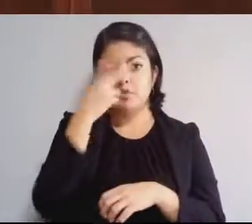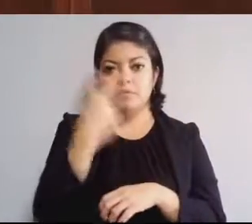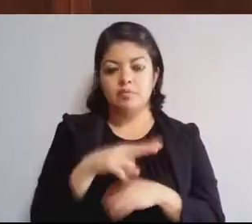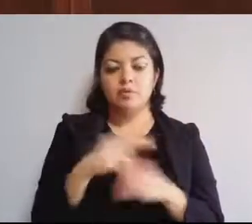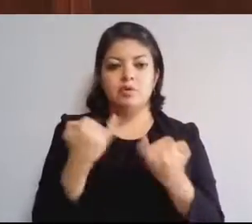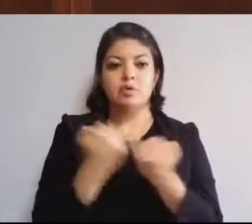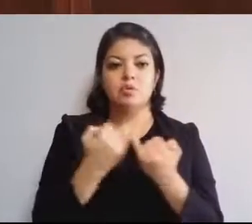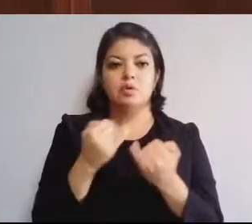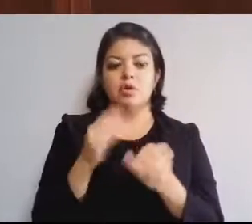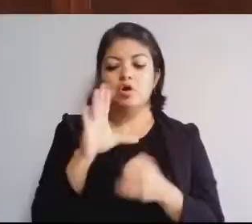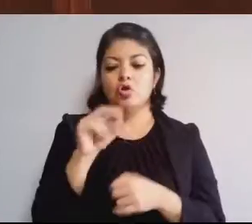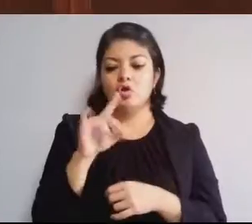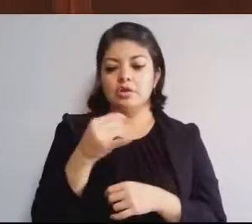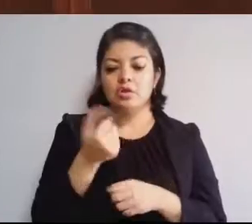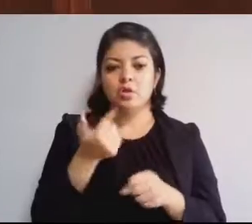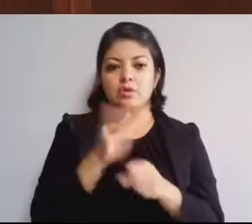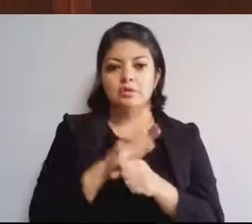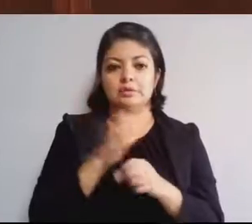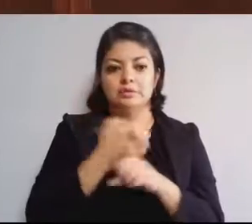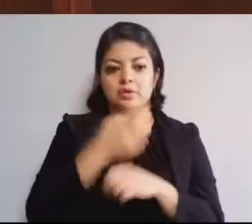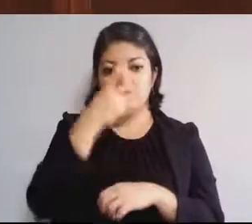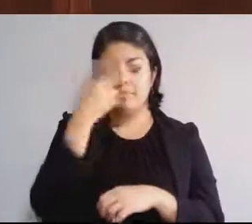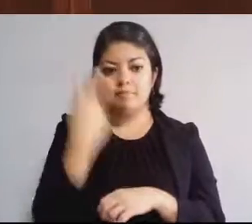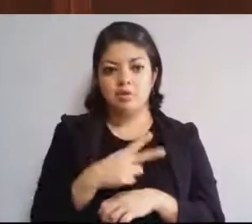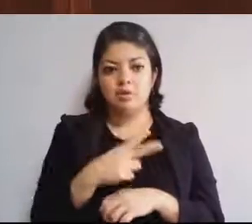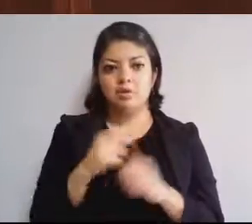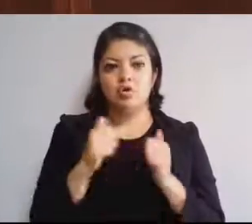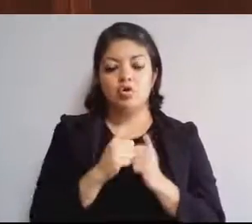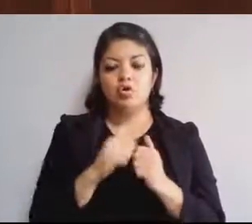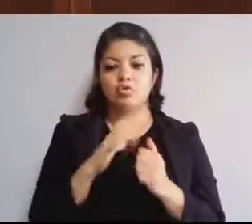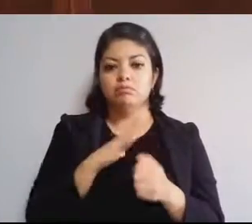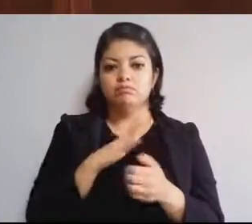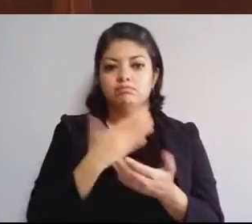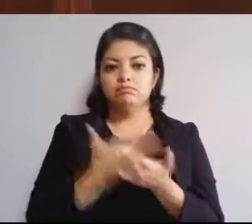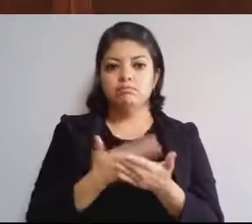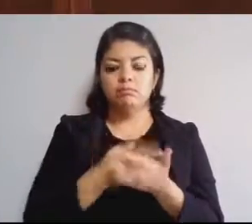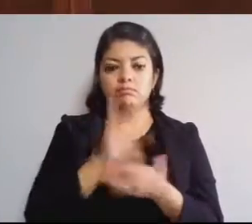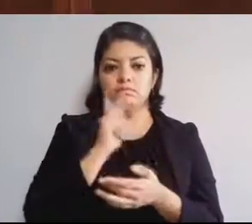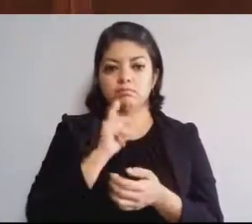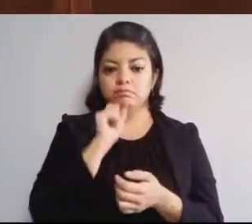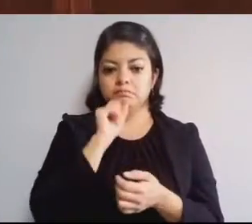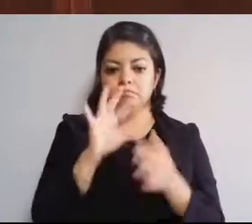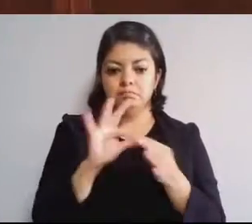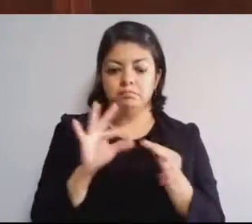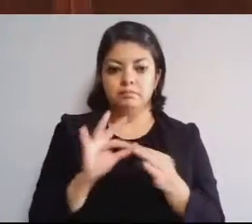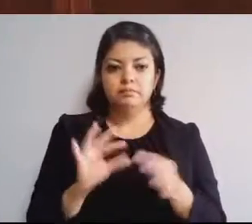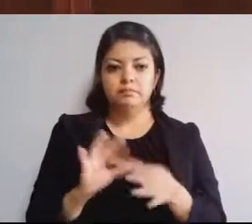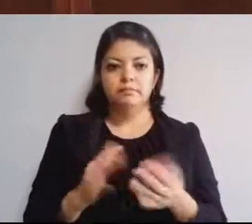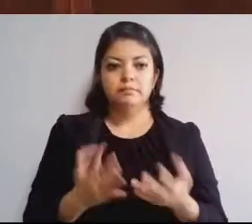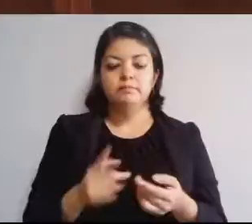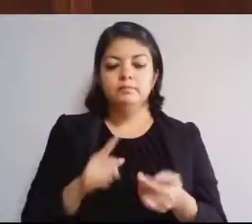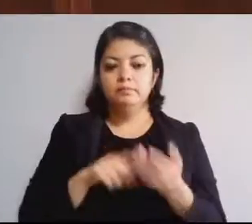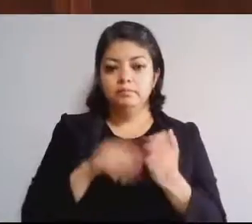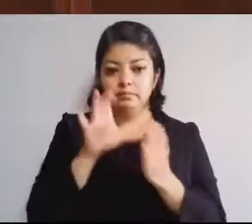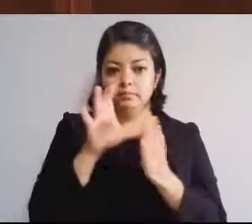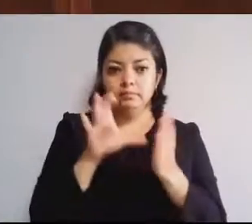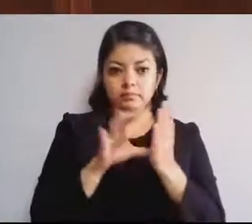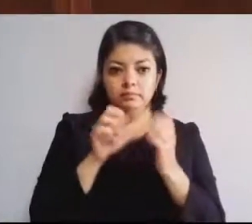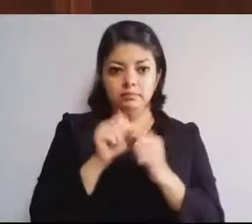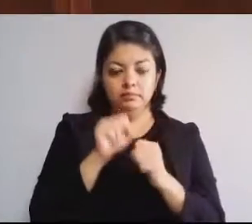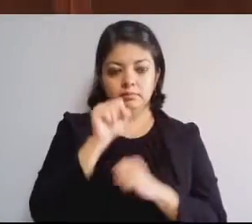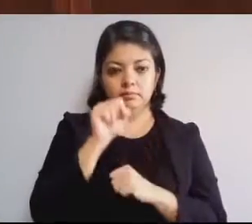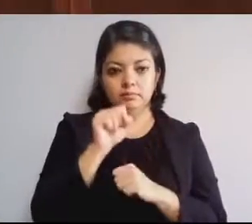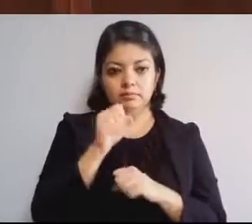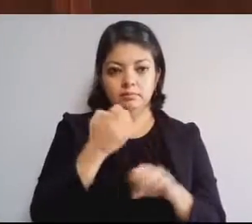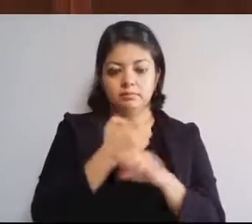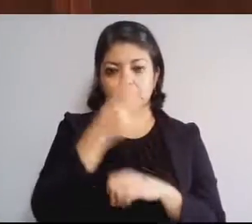Código Administrativo del Estado de México, con sustento en lo siguiente. Exposición de motivos. La Constitución del Estado Libre y Soberano